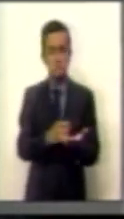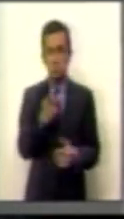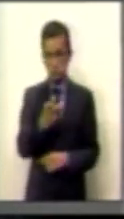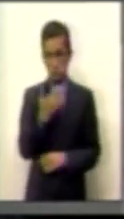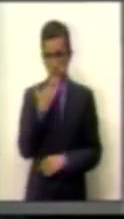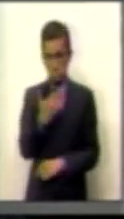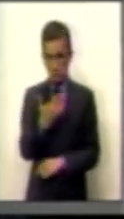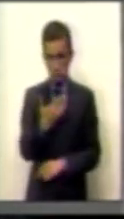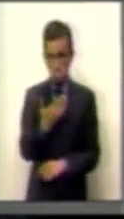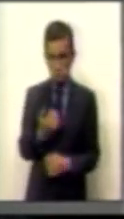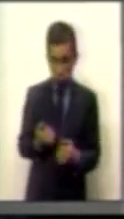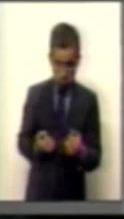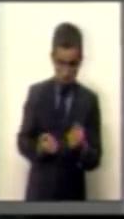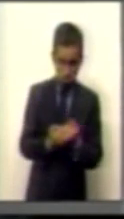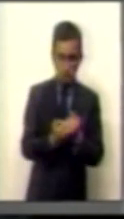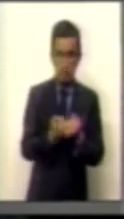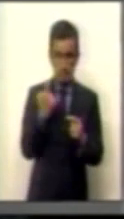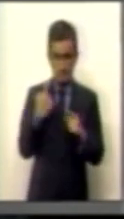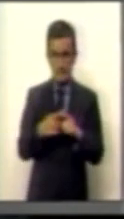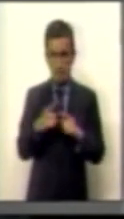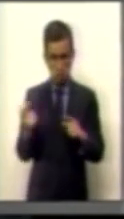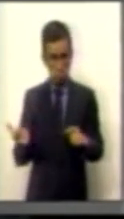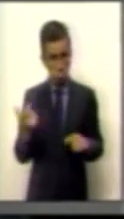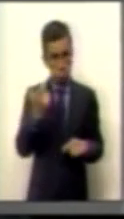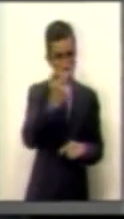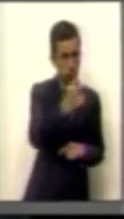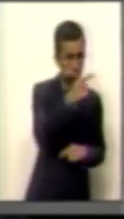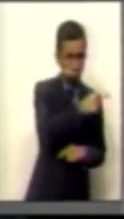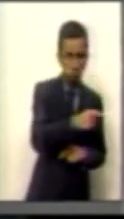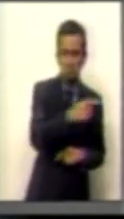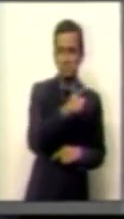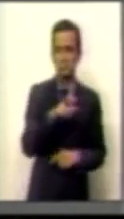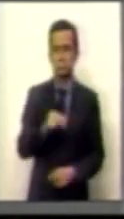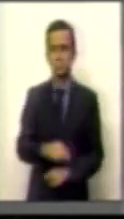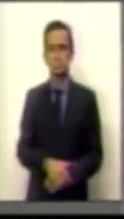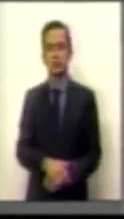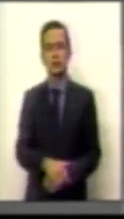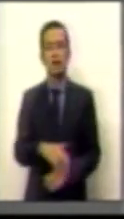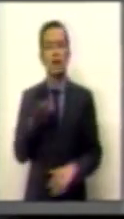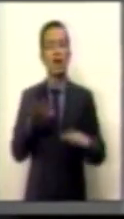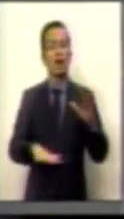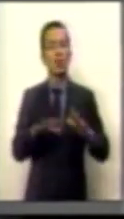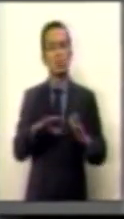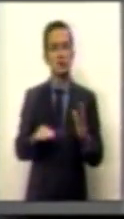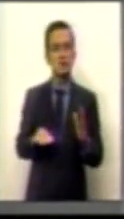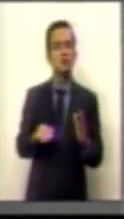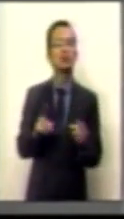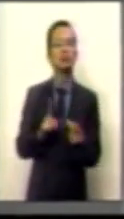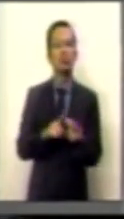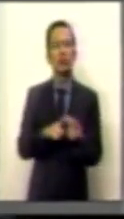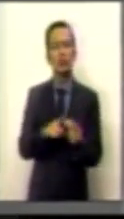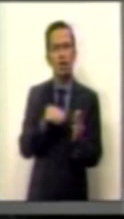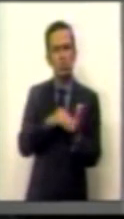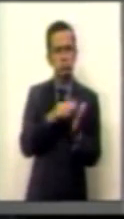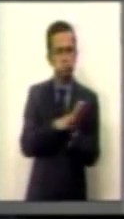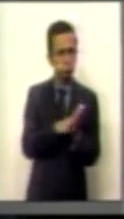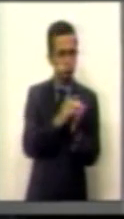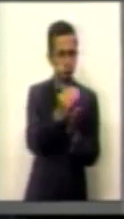por quienes reciben esos pagos, de tal manera que a veces se anotan en libretas, en